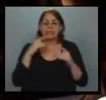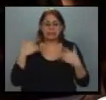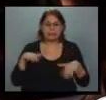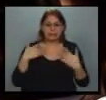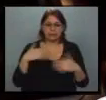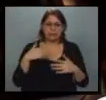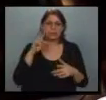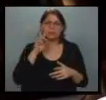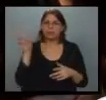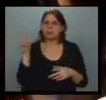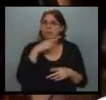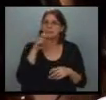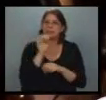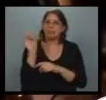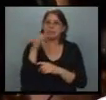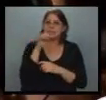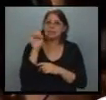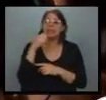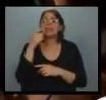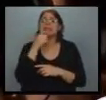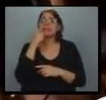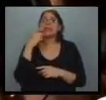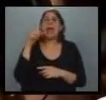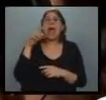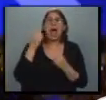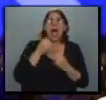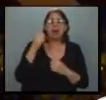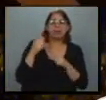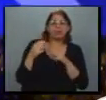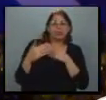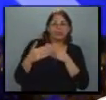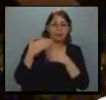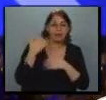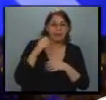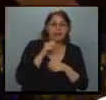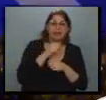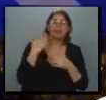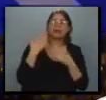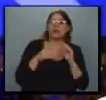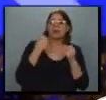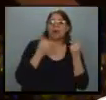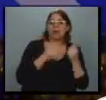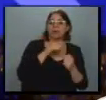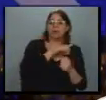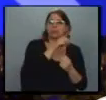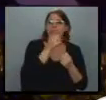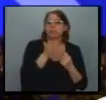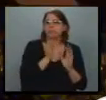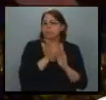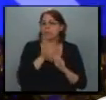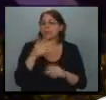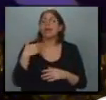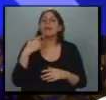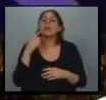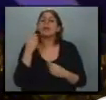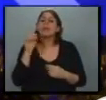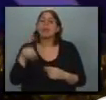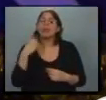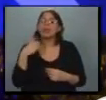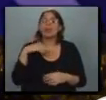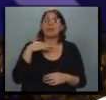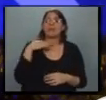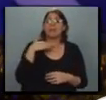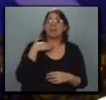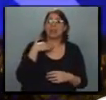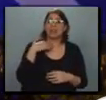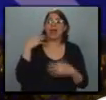para todos lados, dar alguna vuelta si uno tenía algún vehículo cerca. Porque es el momento en que los delincuentes aprovechan para ingresar al hogar con uno.